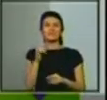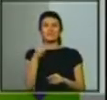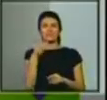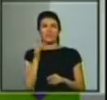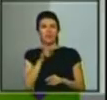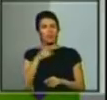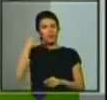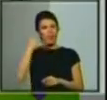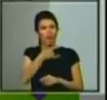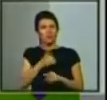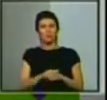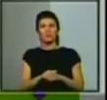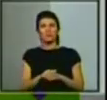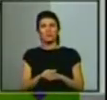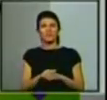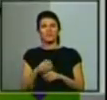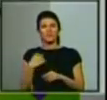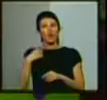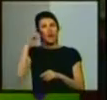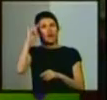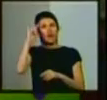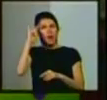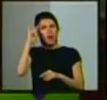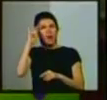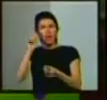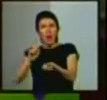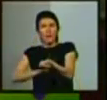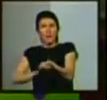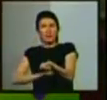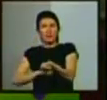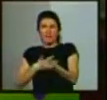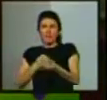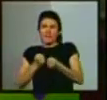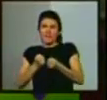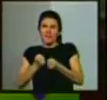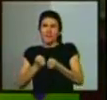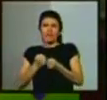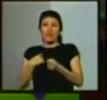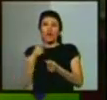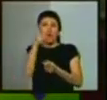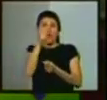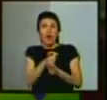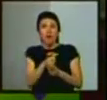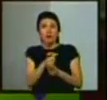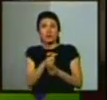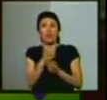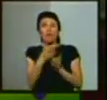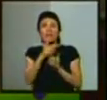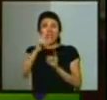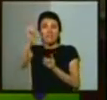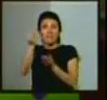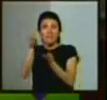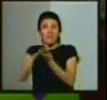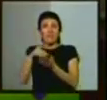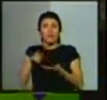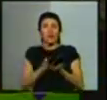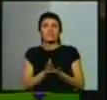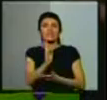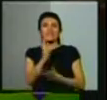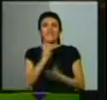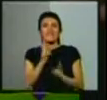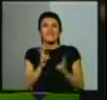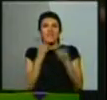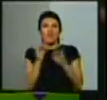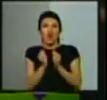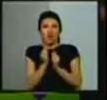que irradia su personalidad tan fuerte, un inmortal que se va y como tal seguirá viviendo entre nosotros,